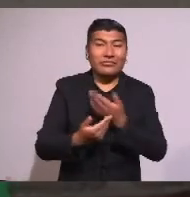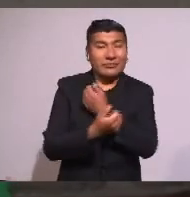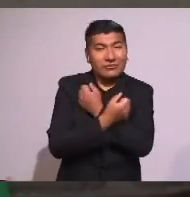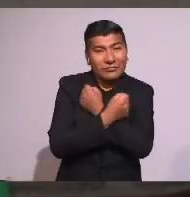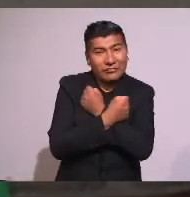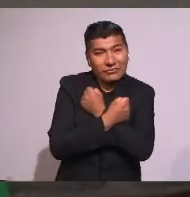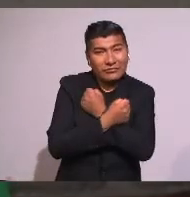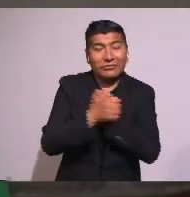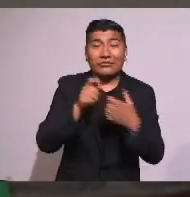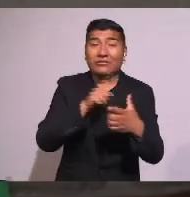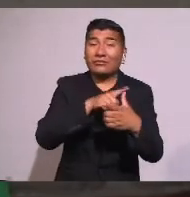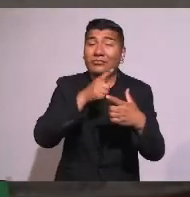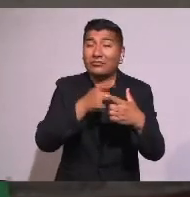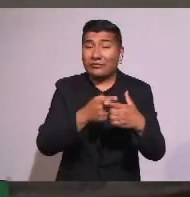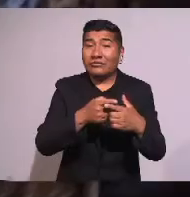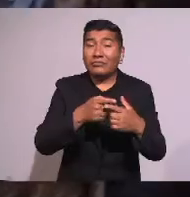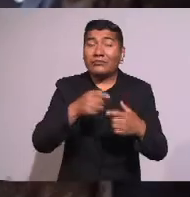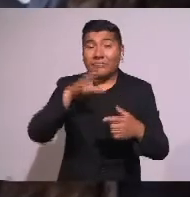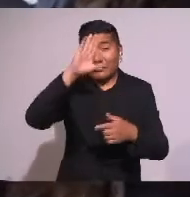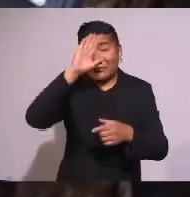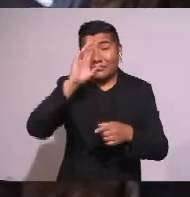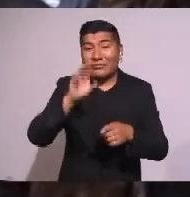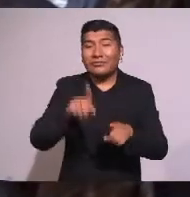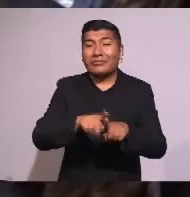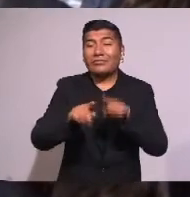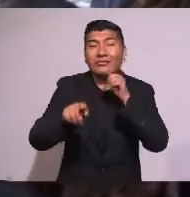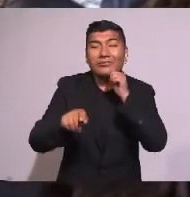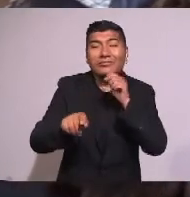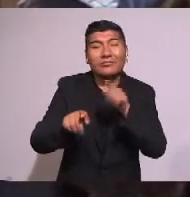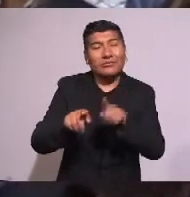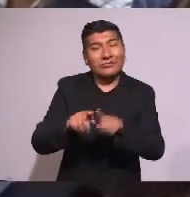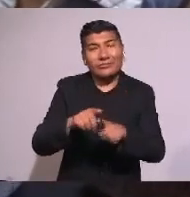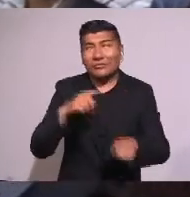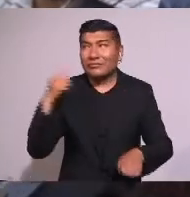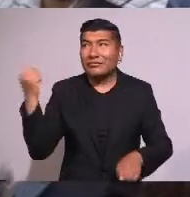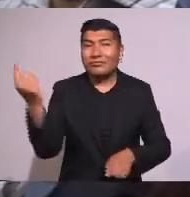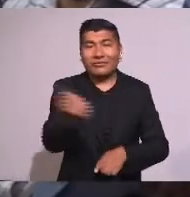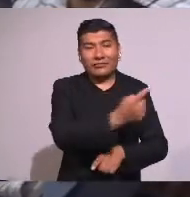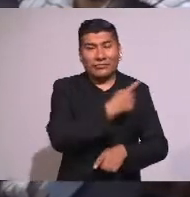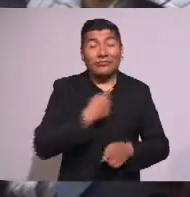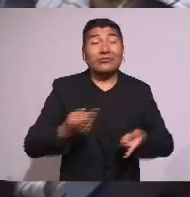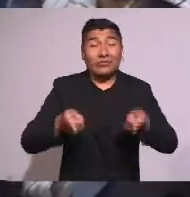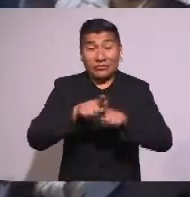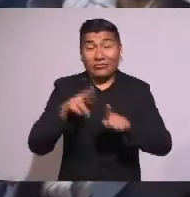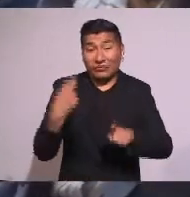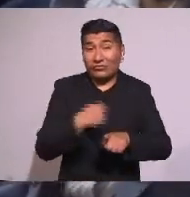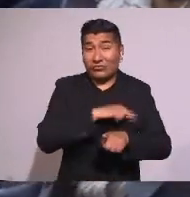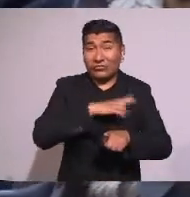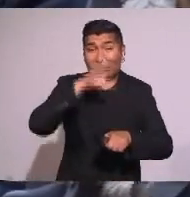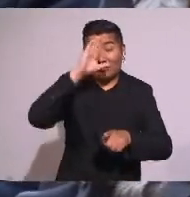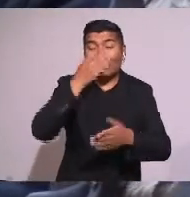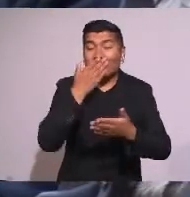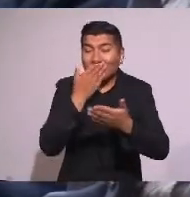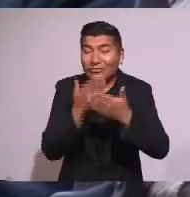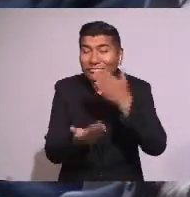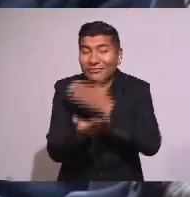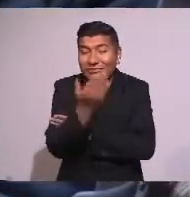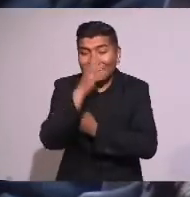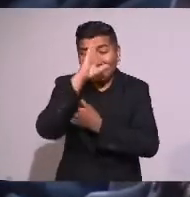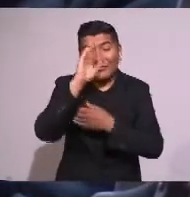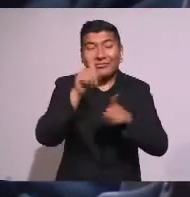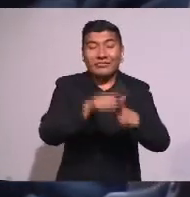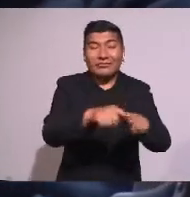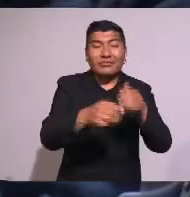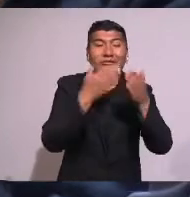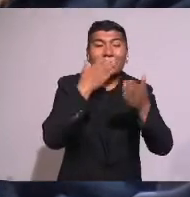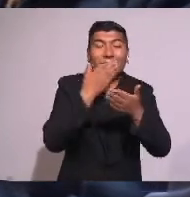tanto hermanos entre nosotros. Cuando nos llamamos hermanos, buen día hermano, buenas tardes hermano,